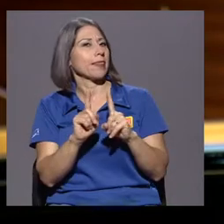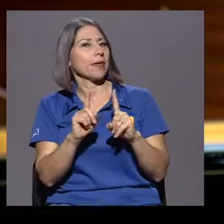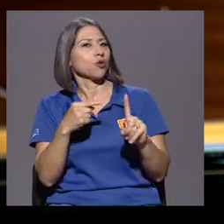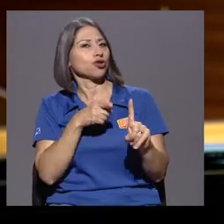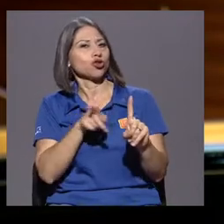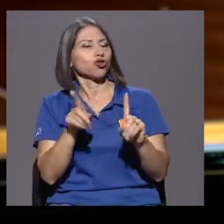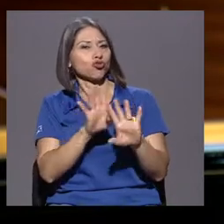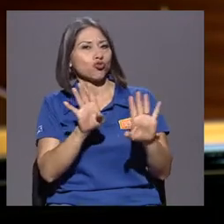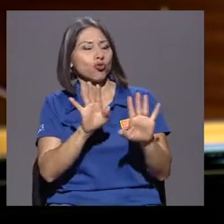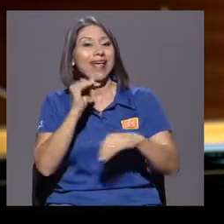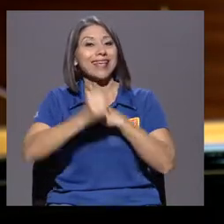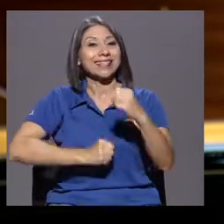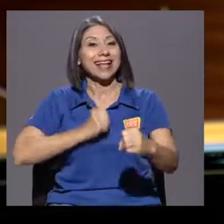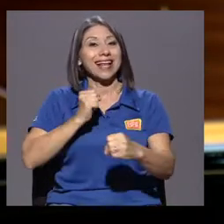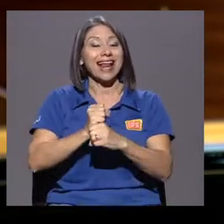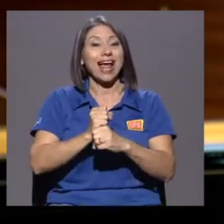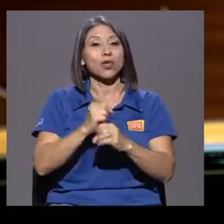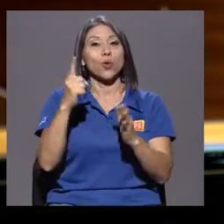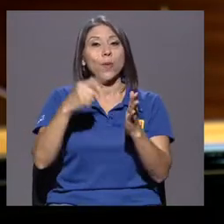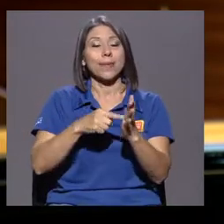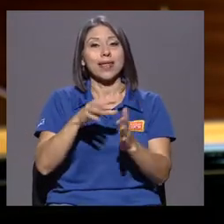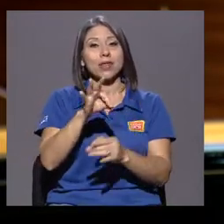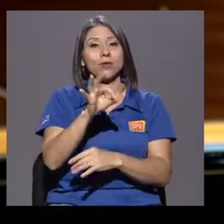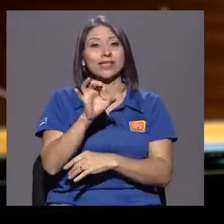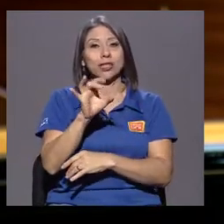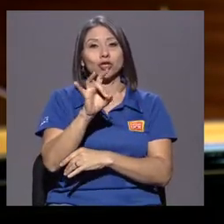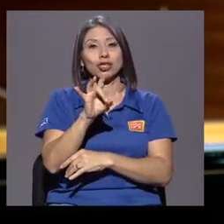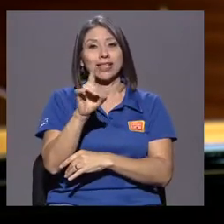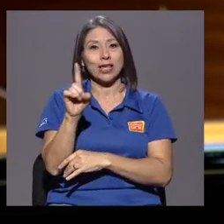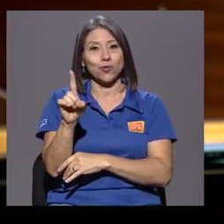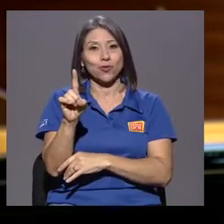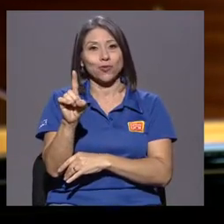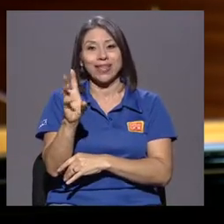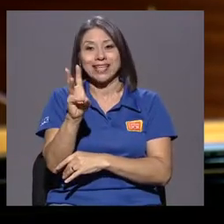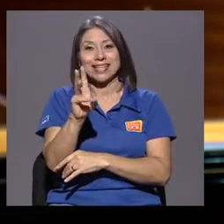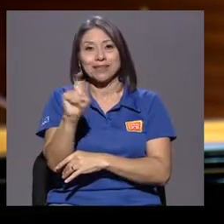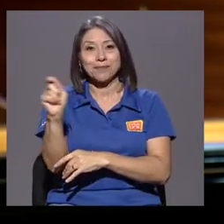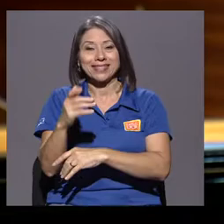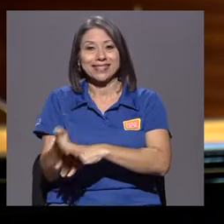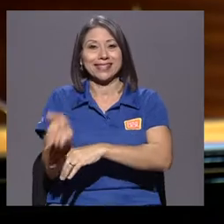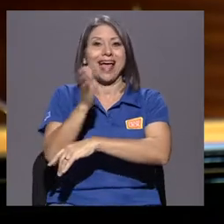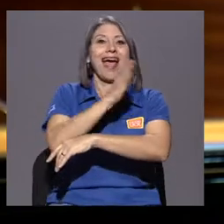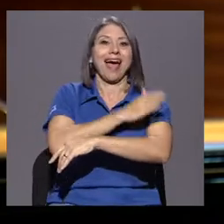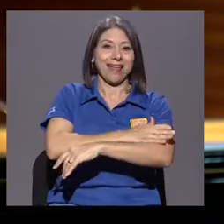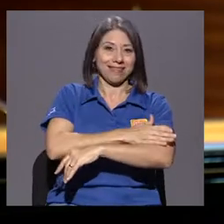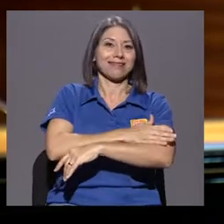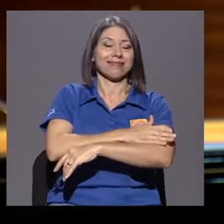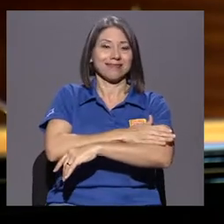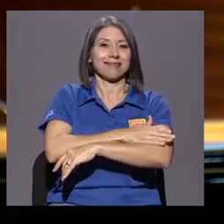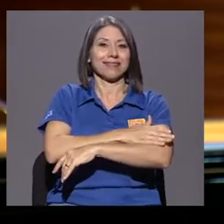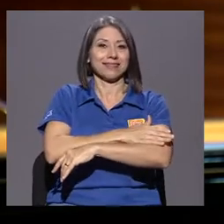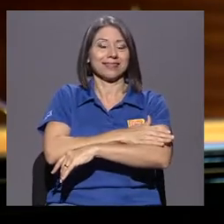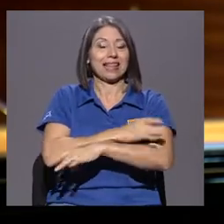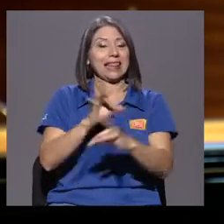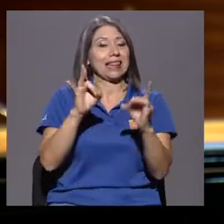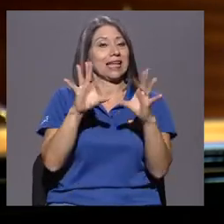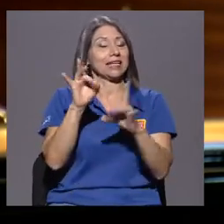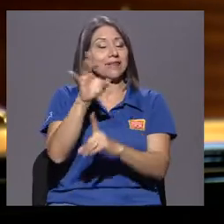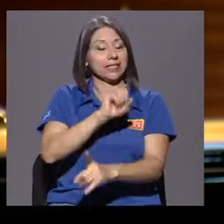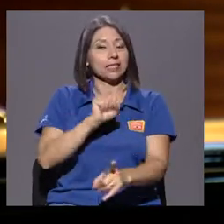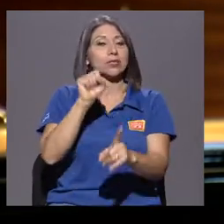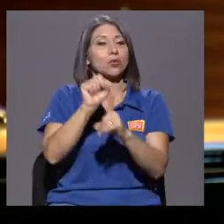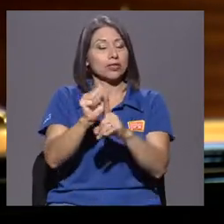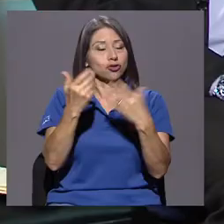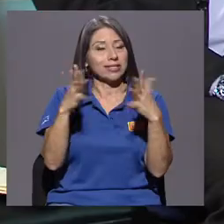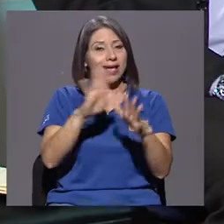81 en esos seis meses que precedieron a los terribles eventos que todos